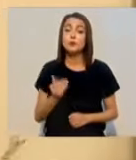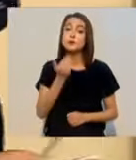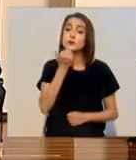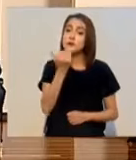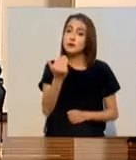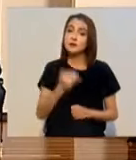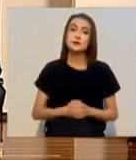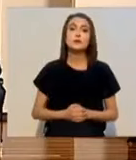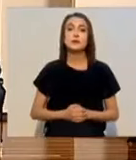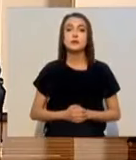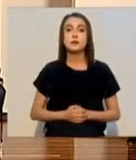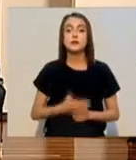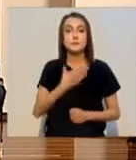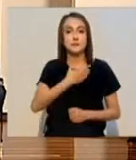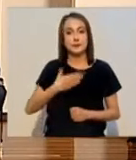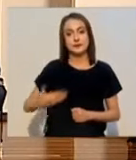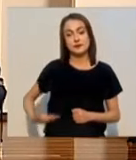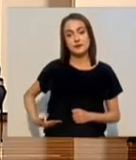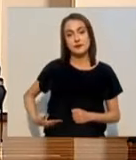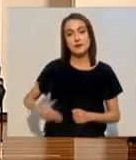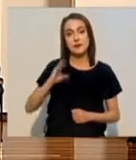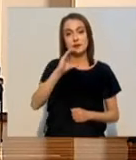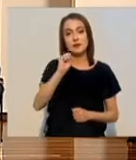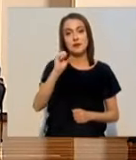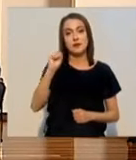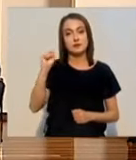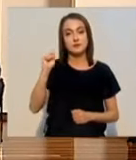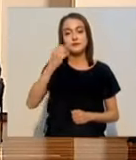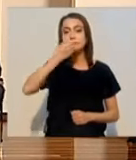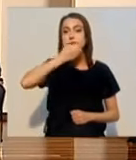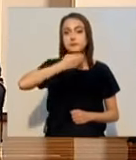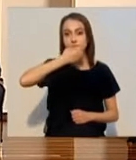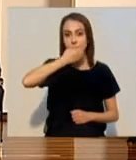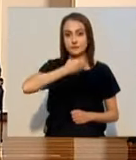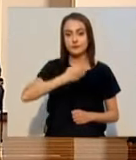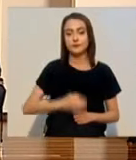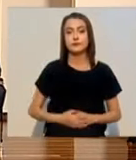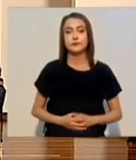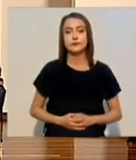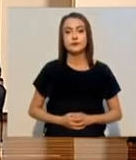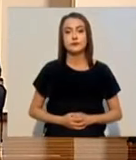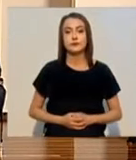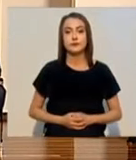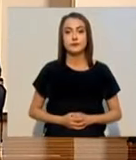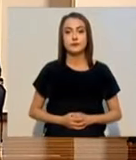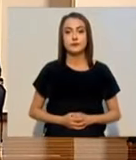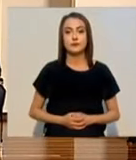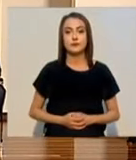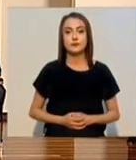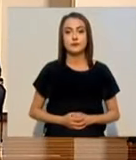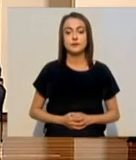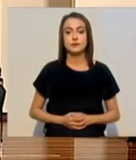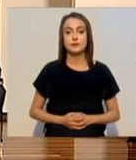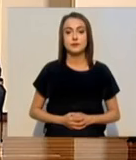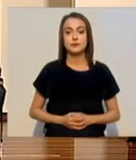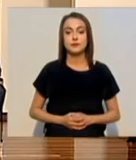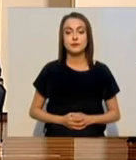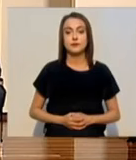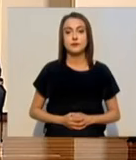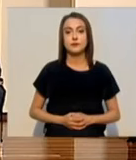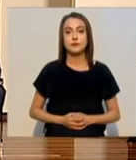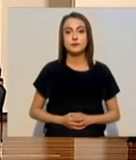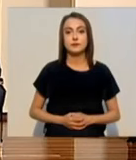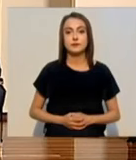Muchísimas gracias al presidente ejecutivo de la Caja Costarricense de Seguro Social, al doctor Román Macaya. A